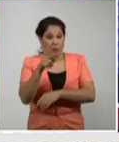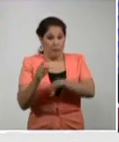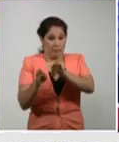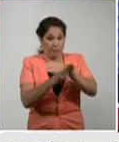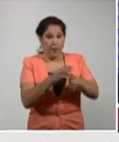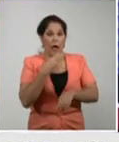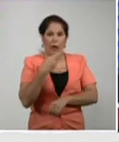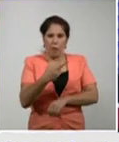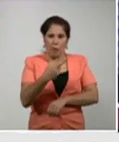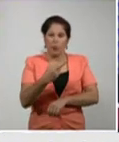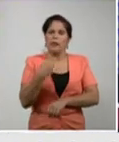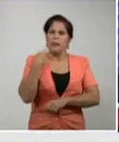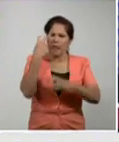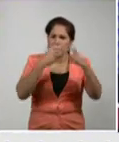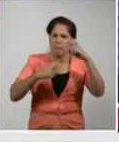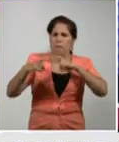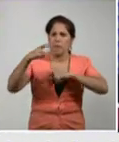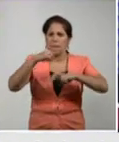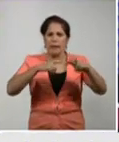dando diferentes explicaciones.